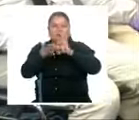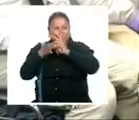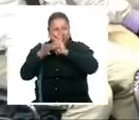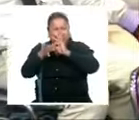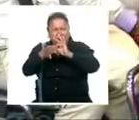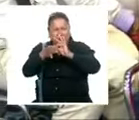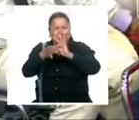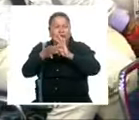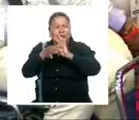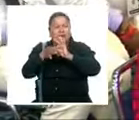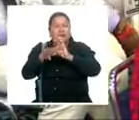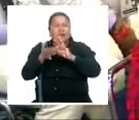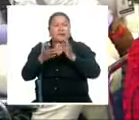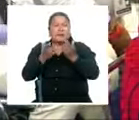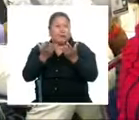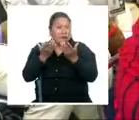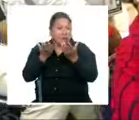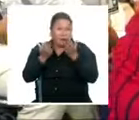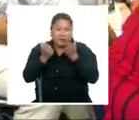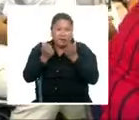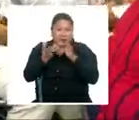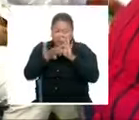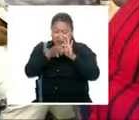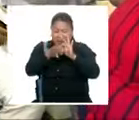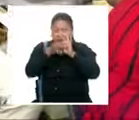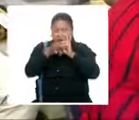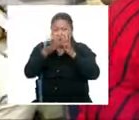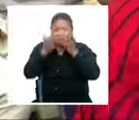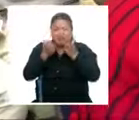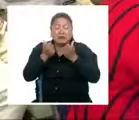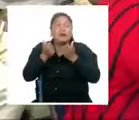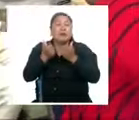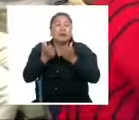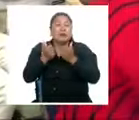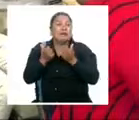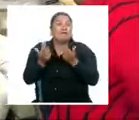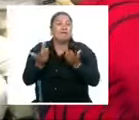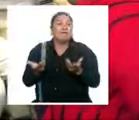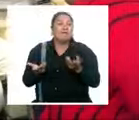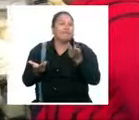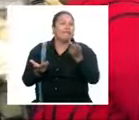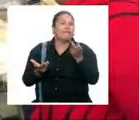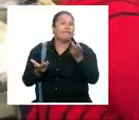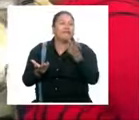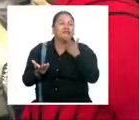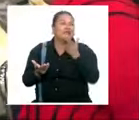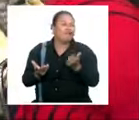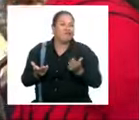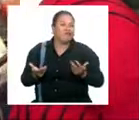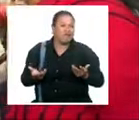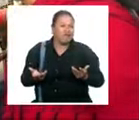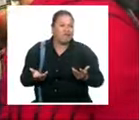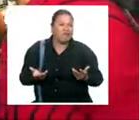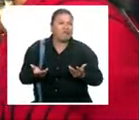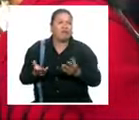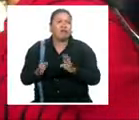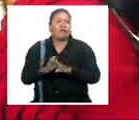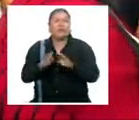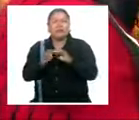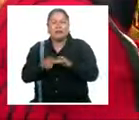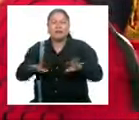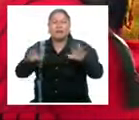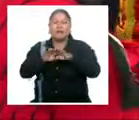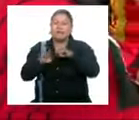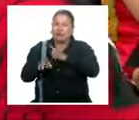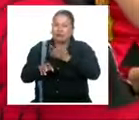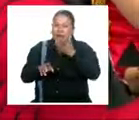la conectividad, porque si no tenemos conectividad, prácticamente pues de nada serviría también la promoción, tiene que ir a